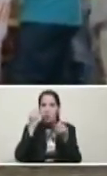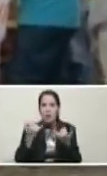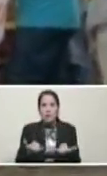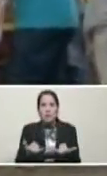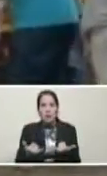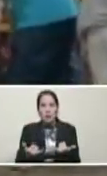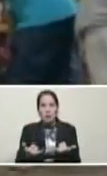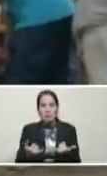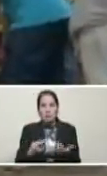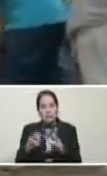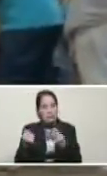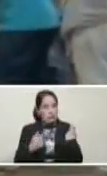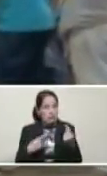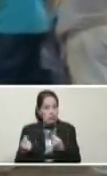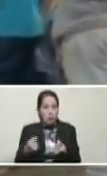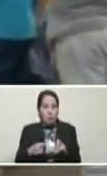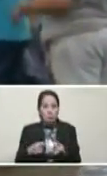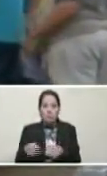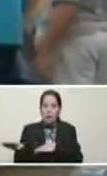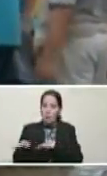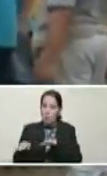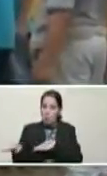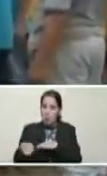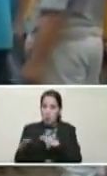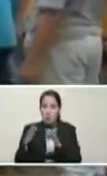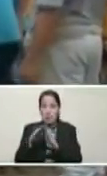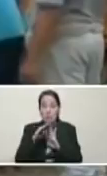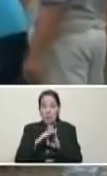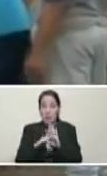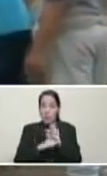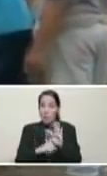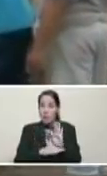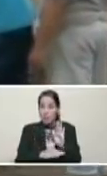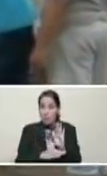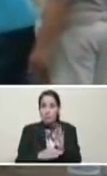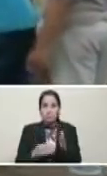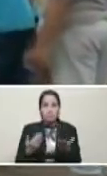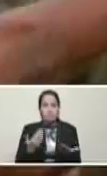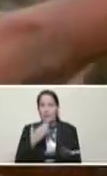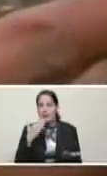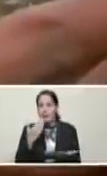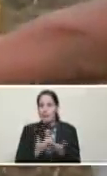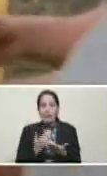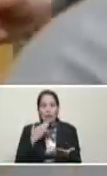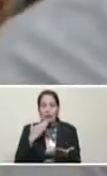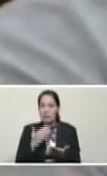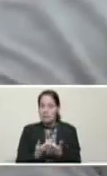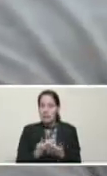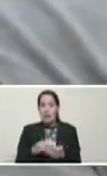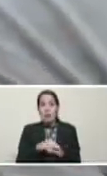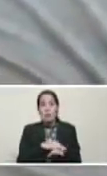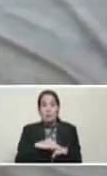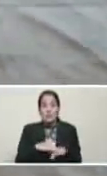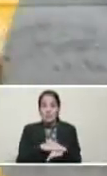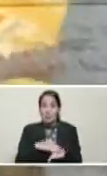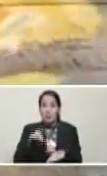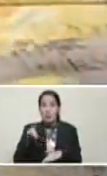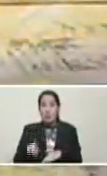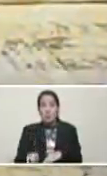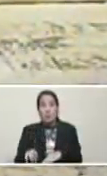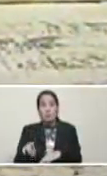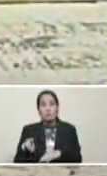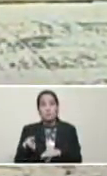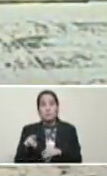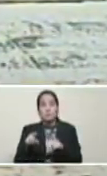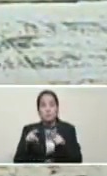acoger y su agenda económica productiva y también saludamos el esfuerzo del ministerio agricultura producción